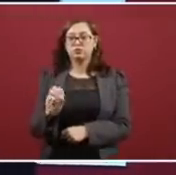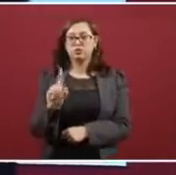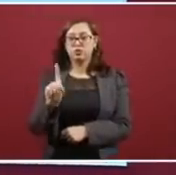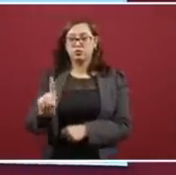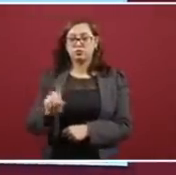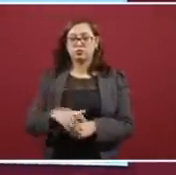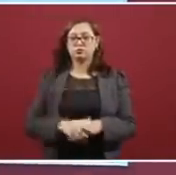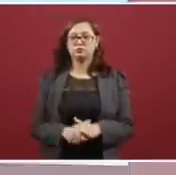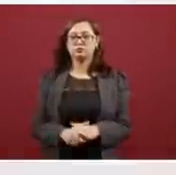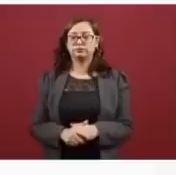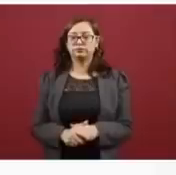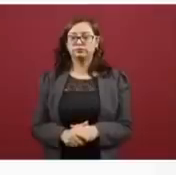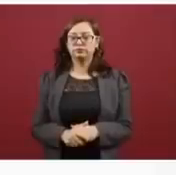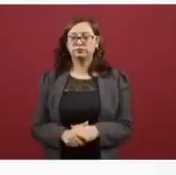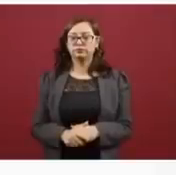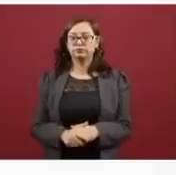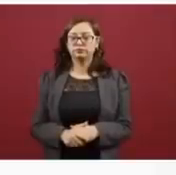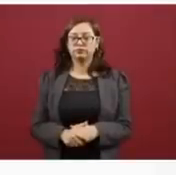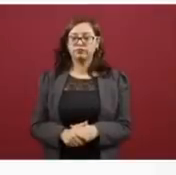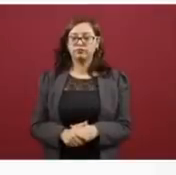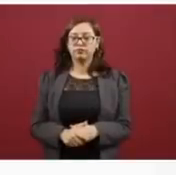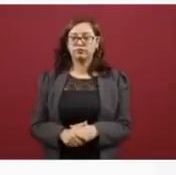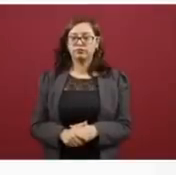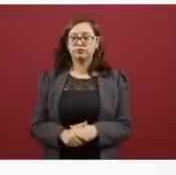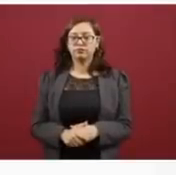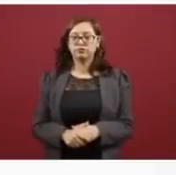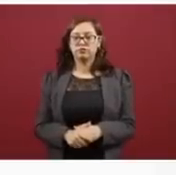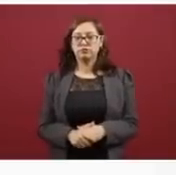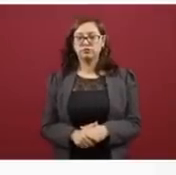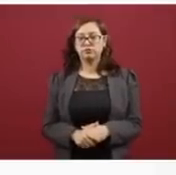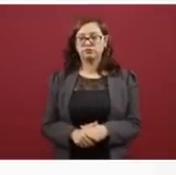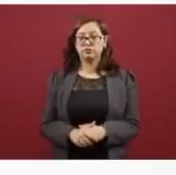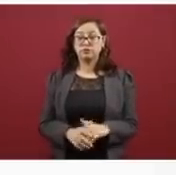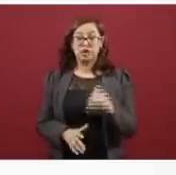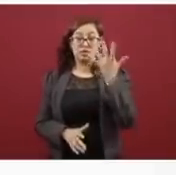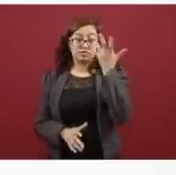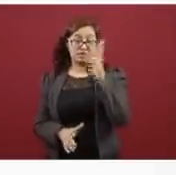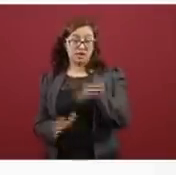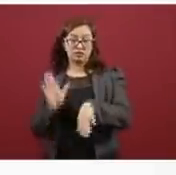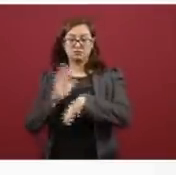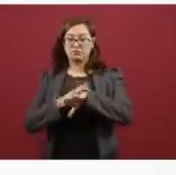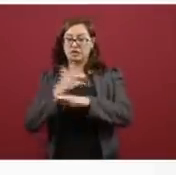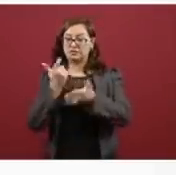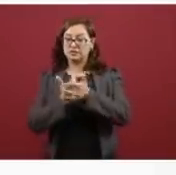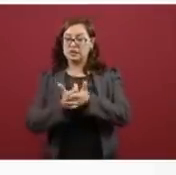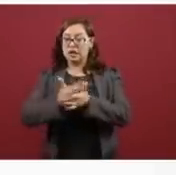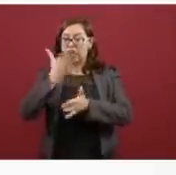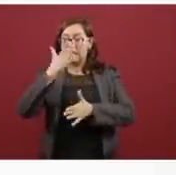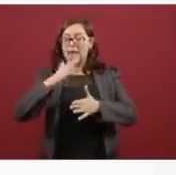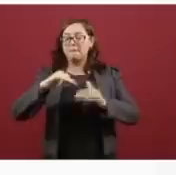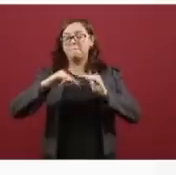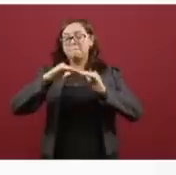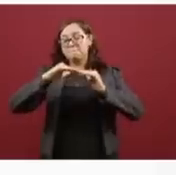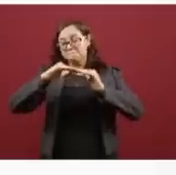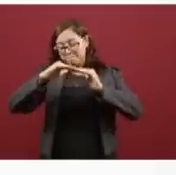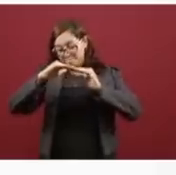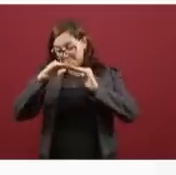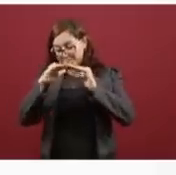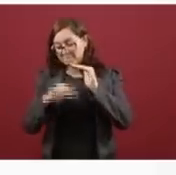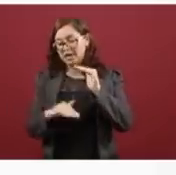con un centavo la que está de las 10 más caras del país la que tiene el